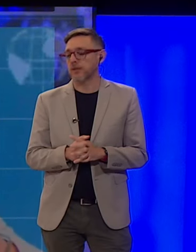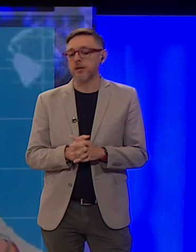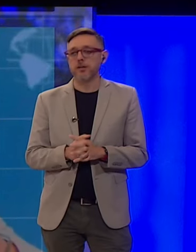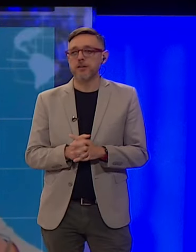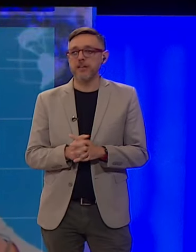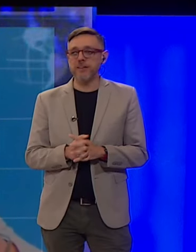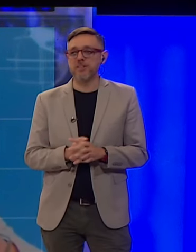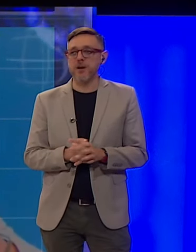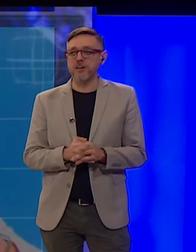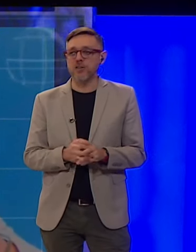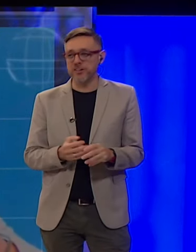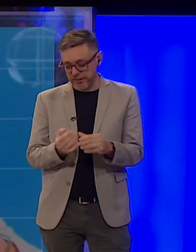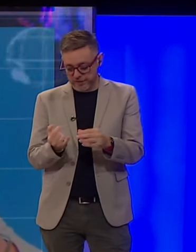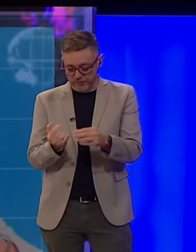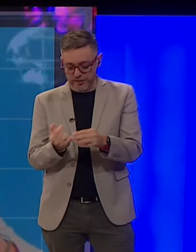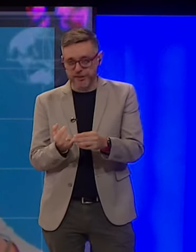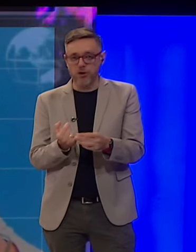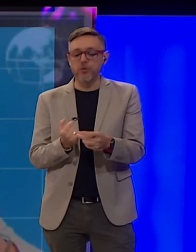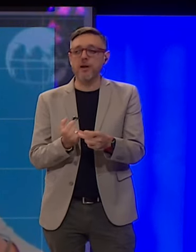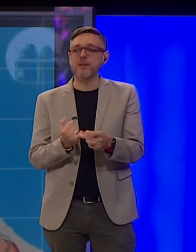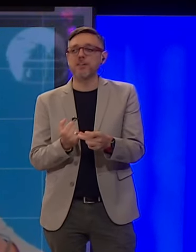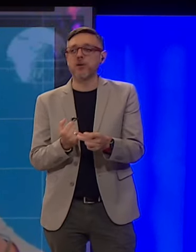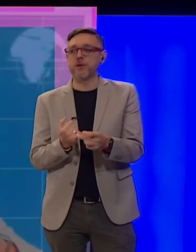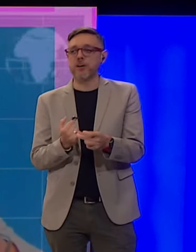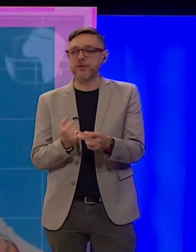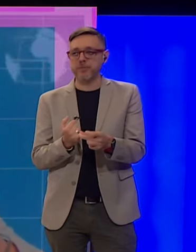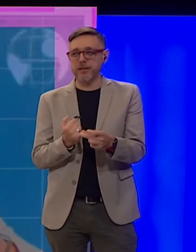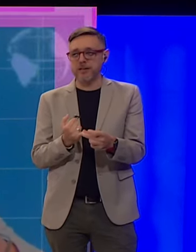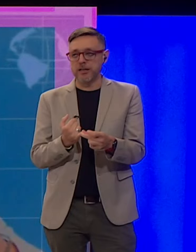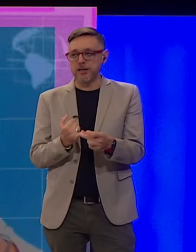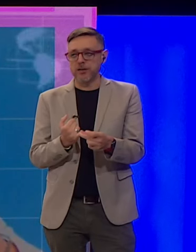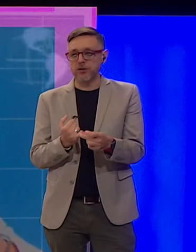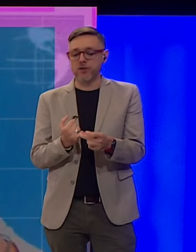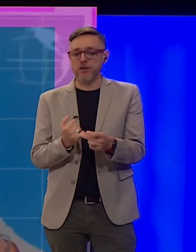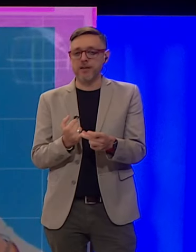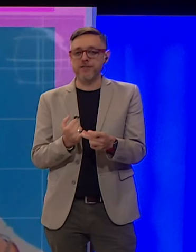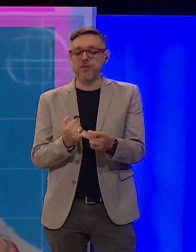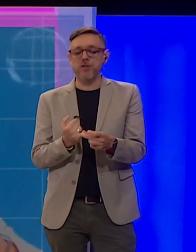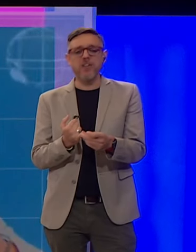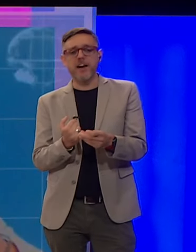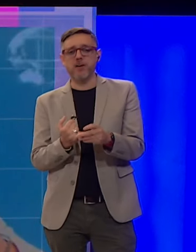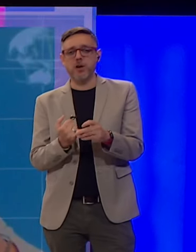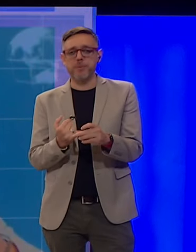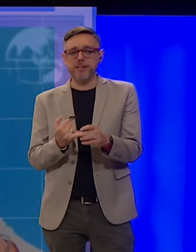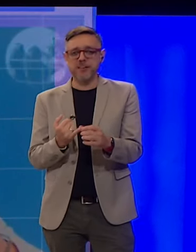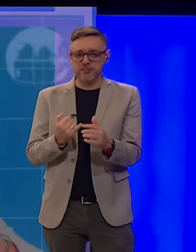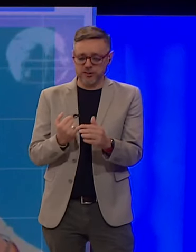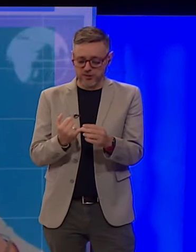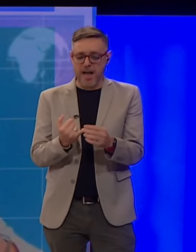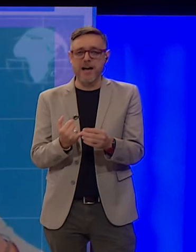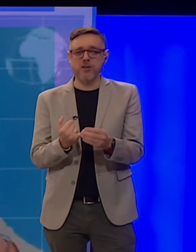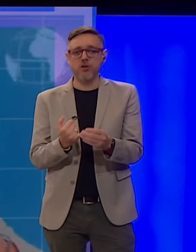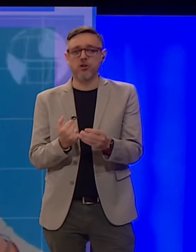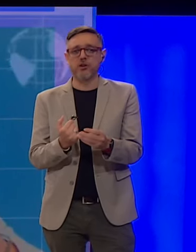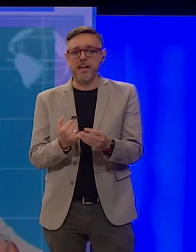polideportivo. Y en ese marco, Cristina criticó duramente al gobierno de Javier Milei, lo calificó no de anarcocapitalista, sino